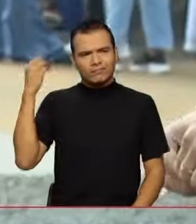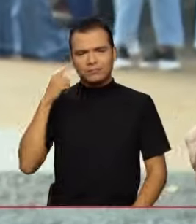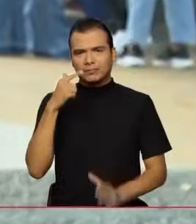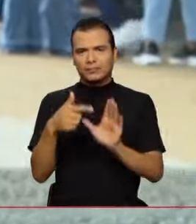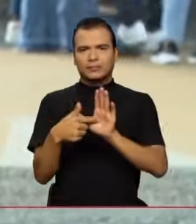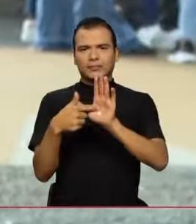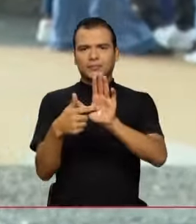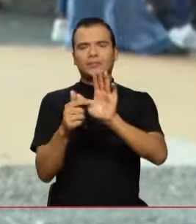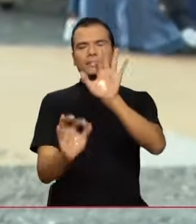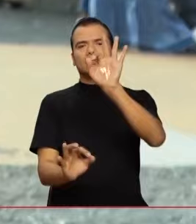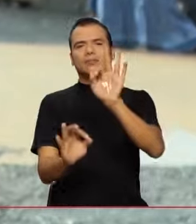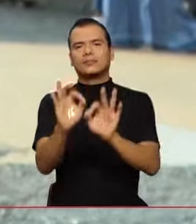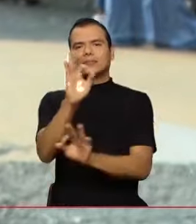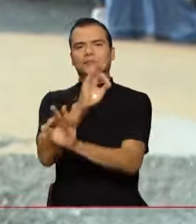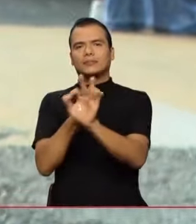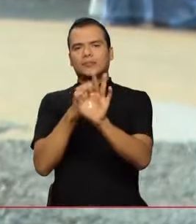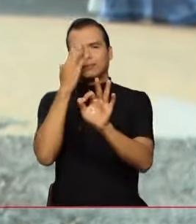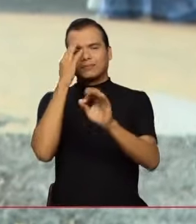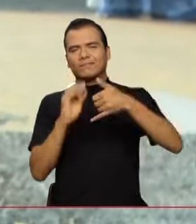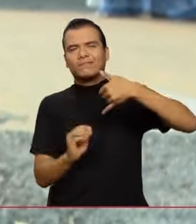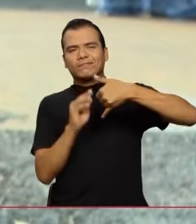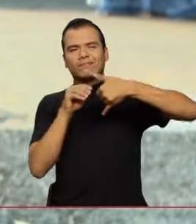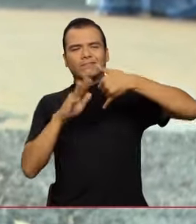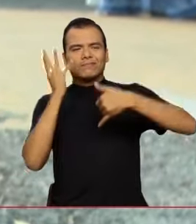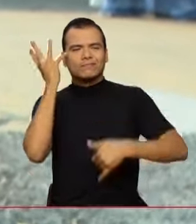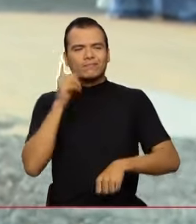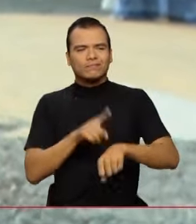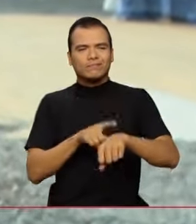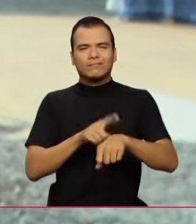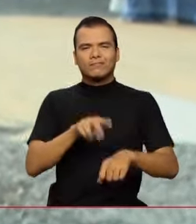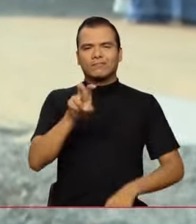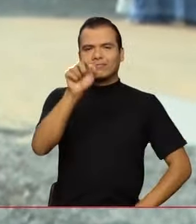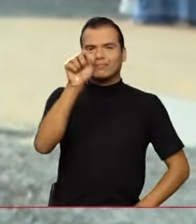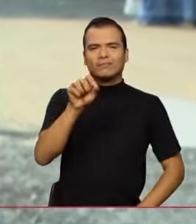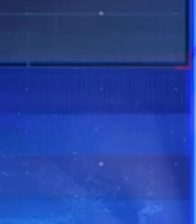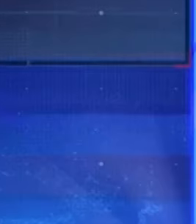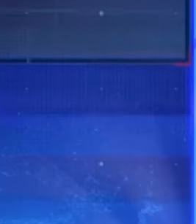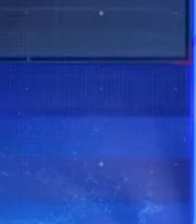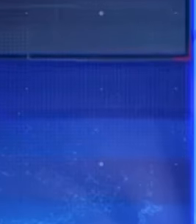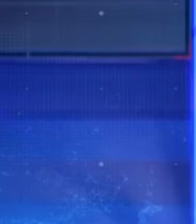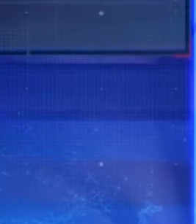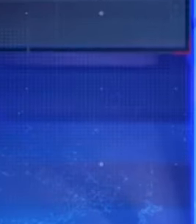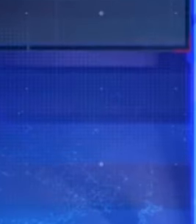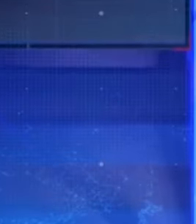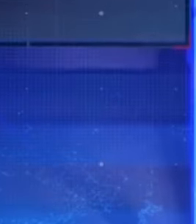este es un informe para Telepacífico Noticias, la región, todos los días, 7 de la mañana, 48 minutos.